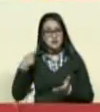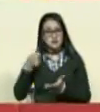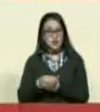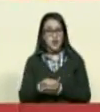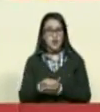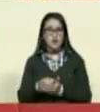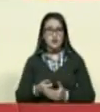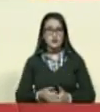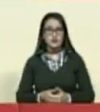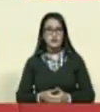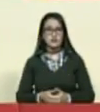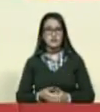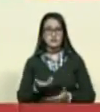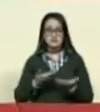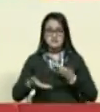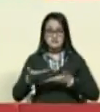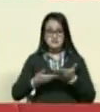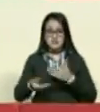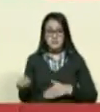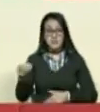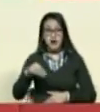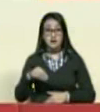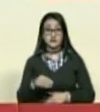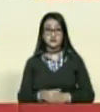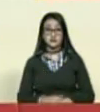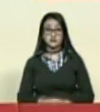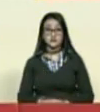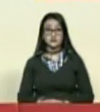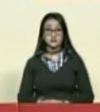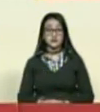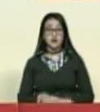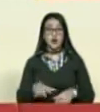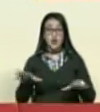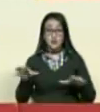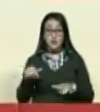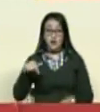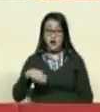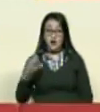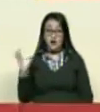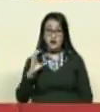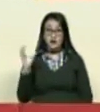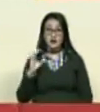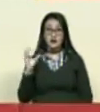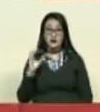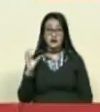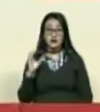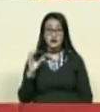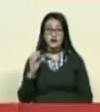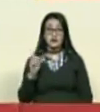refinanciamiento y renegociación. Y se ha convocado en Caracas